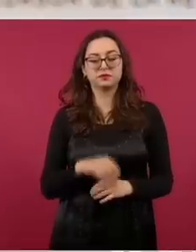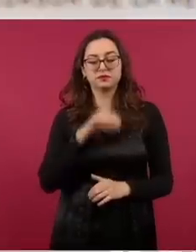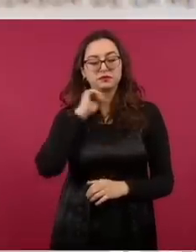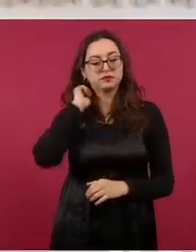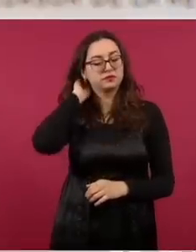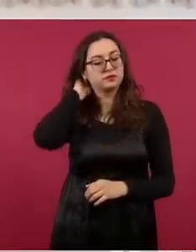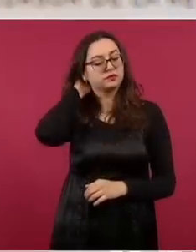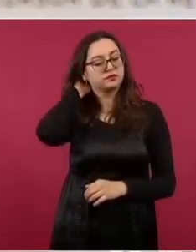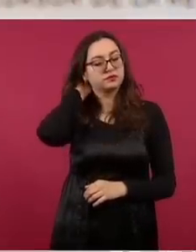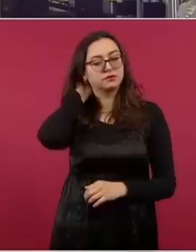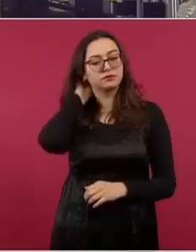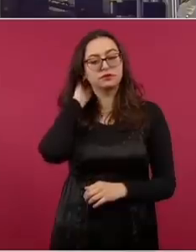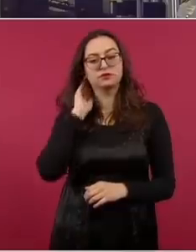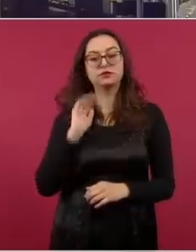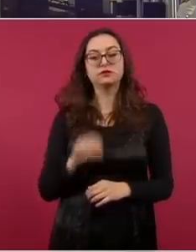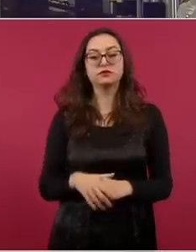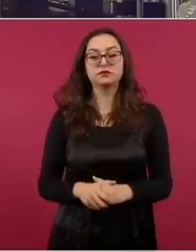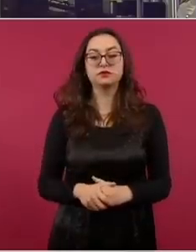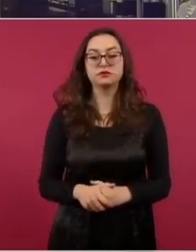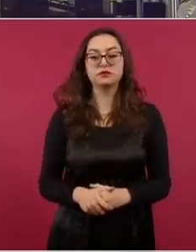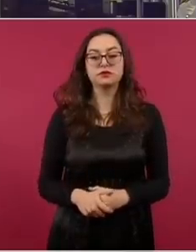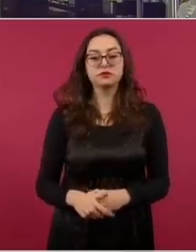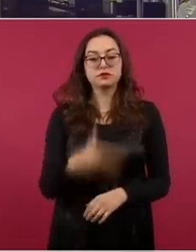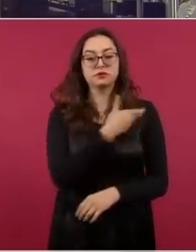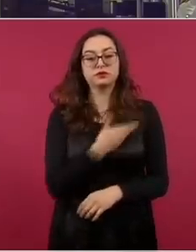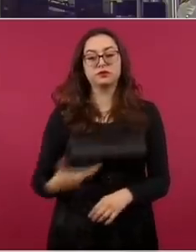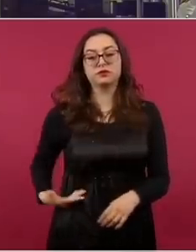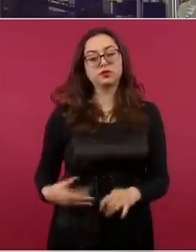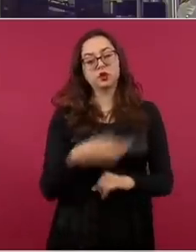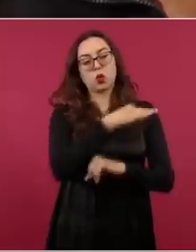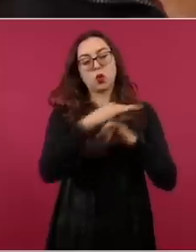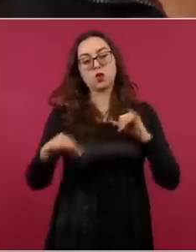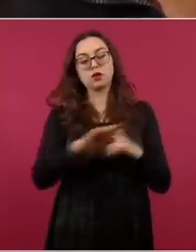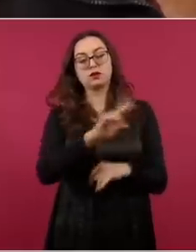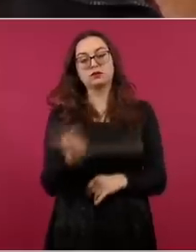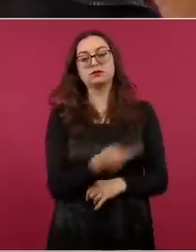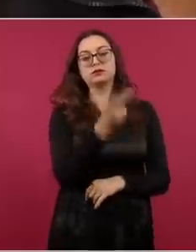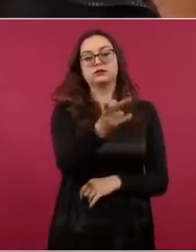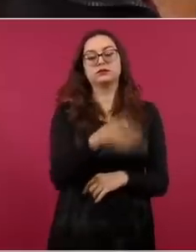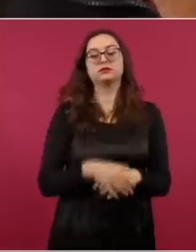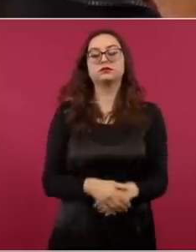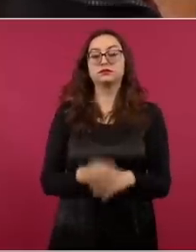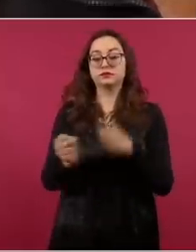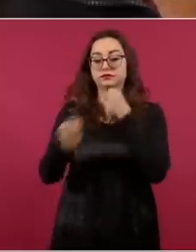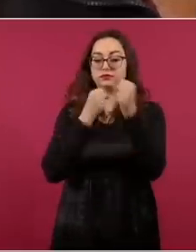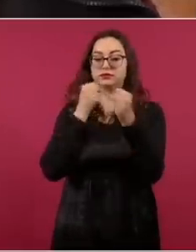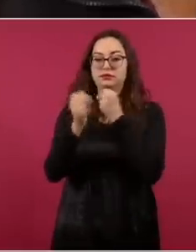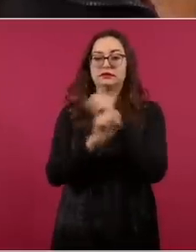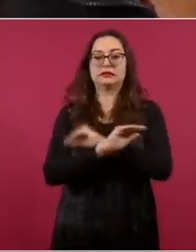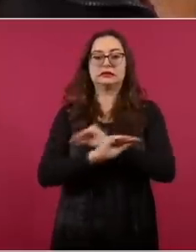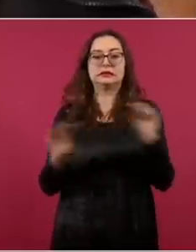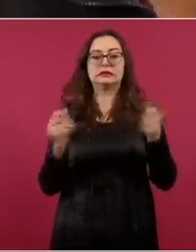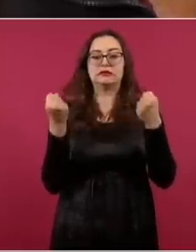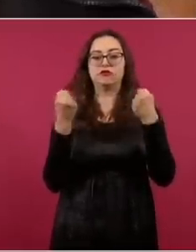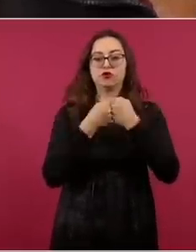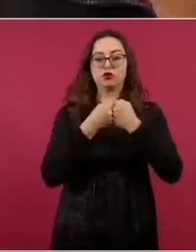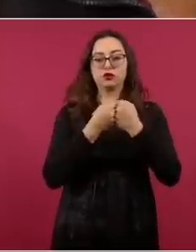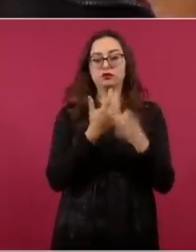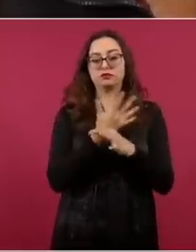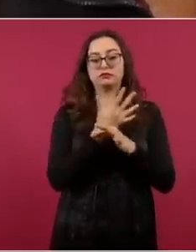presidente y nada más finalmente reporteros Sin fronteras difundió Pues el número Lamentablemente